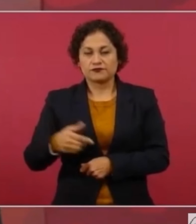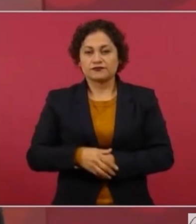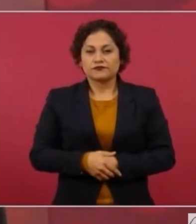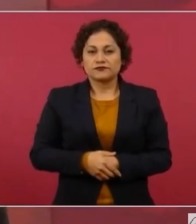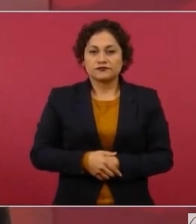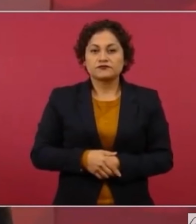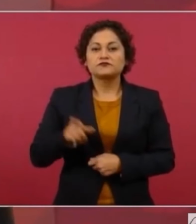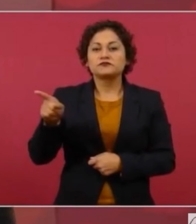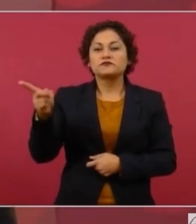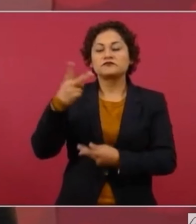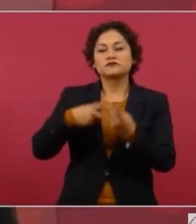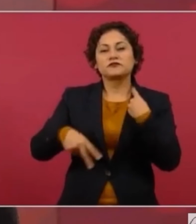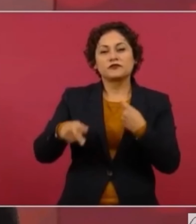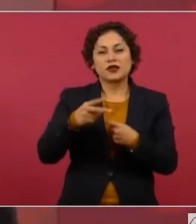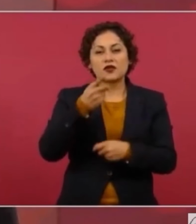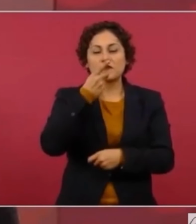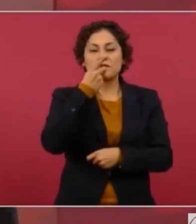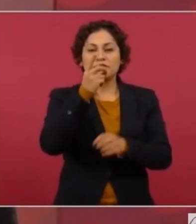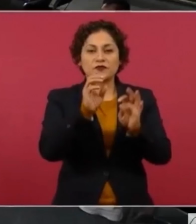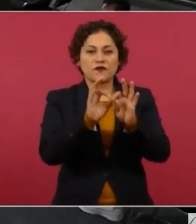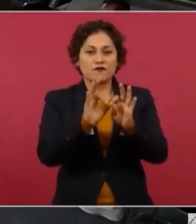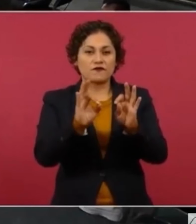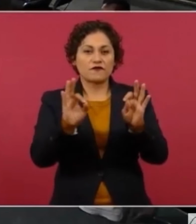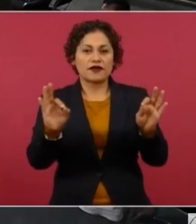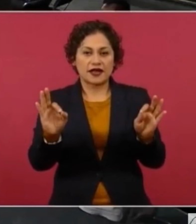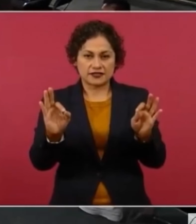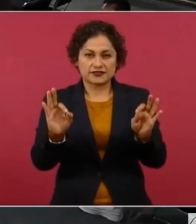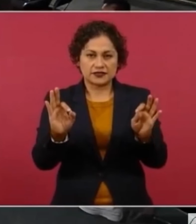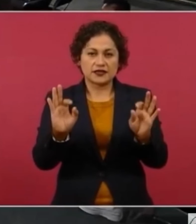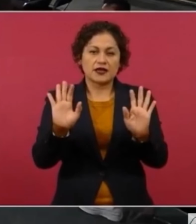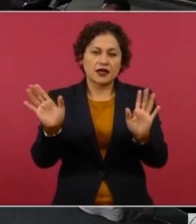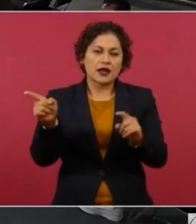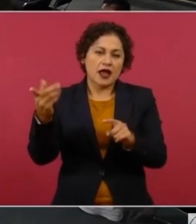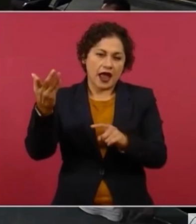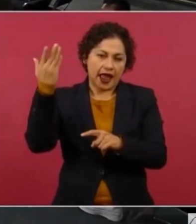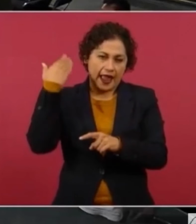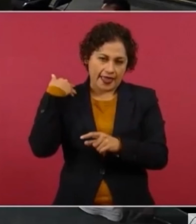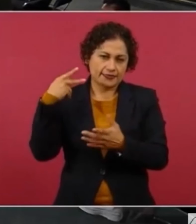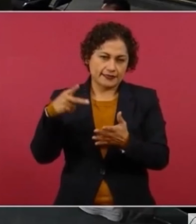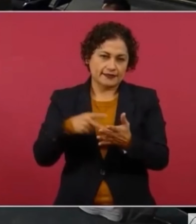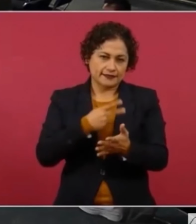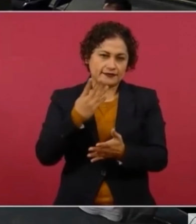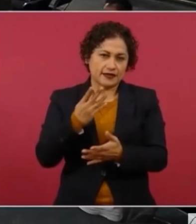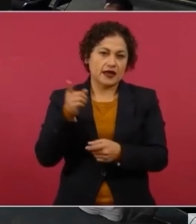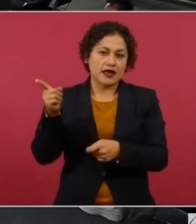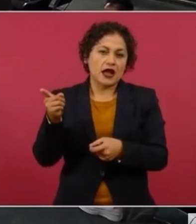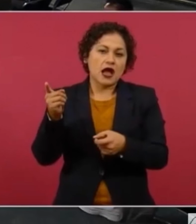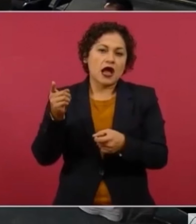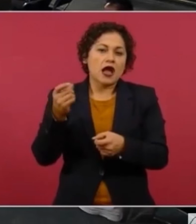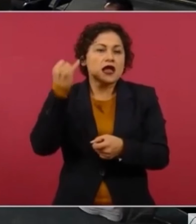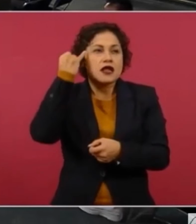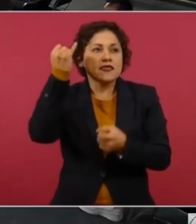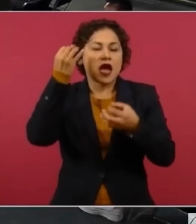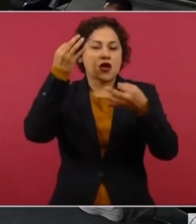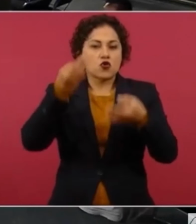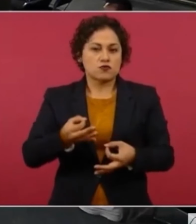repitió una frase que ya la había dicho, porque no fue original.